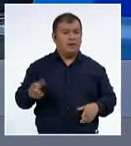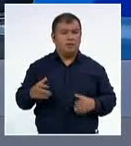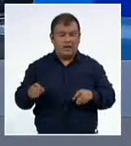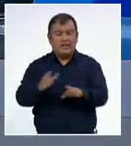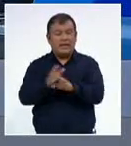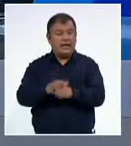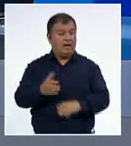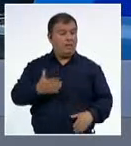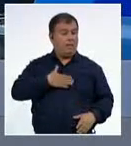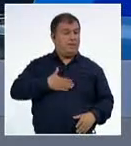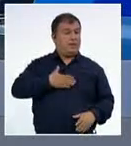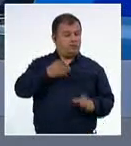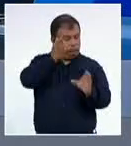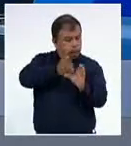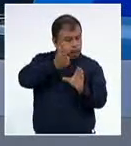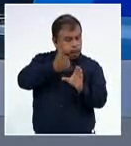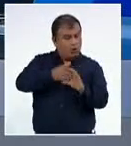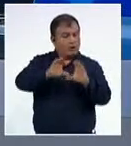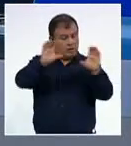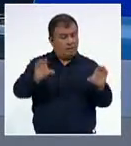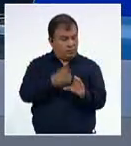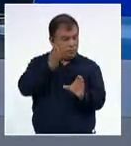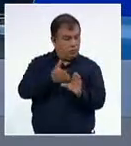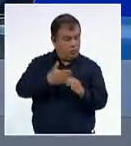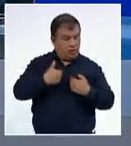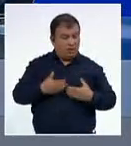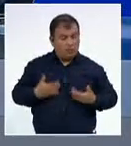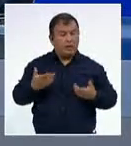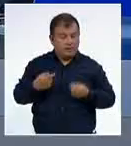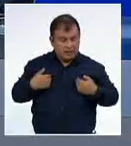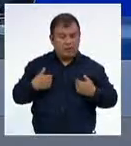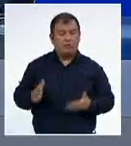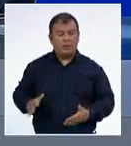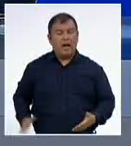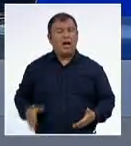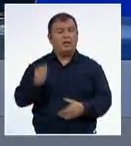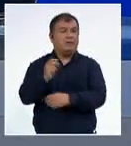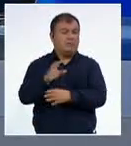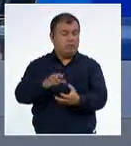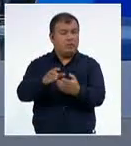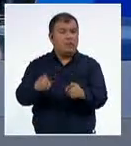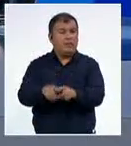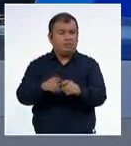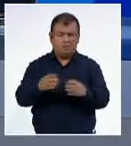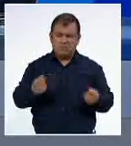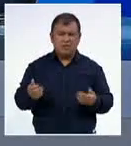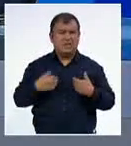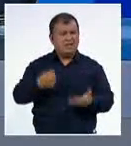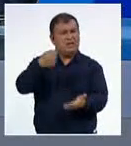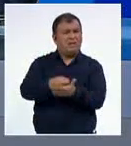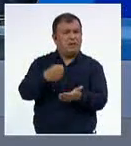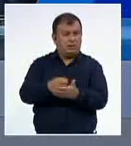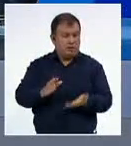examen psicológico y deben de tener su certificado psicológico para poder contar con una de estas mascotas. Yo creo que tiene que ser aplicación práctica, porque dices, tienes que pagar, y si